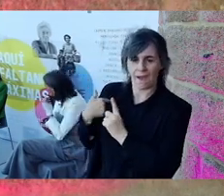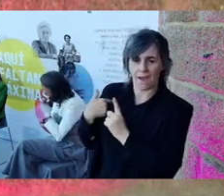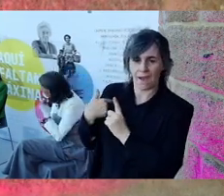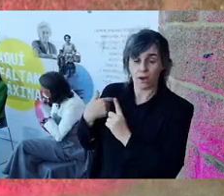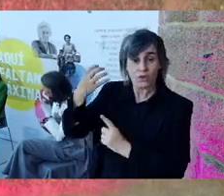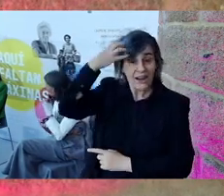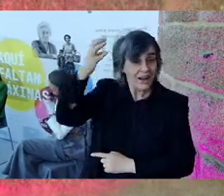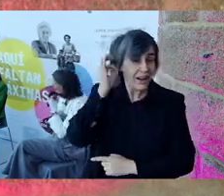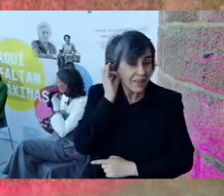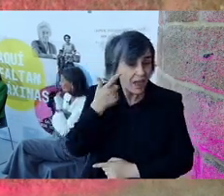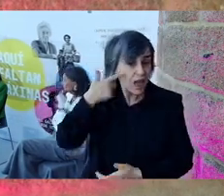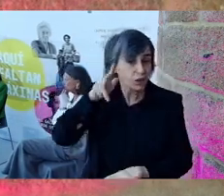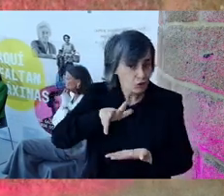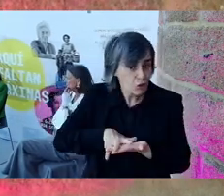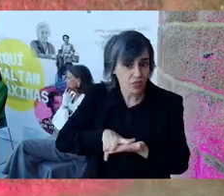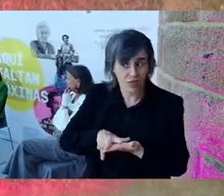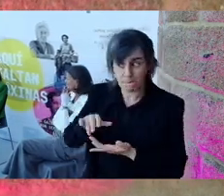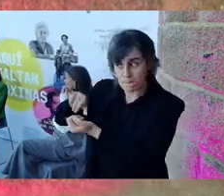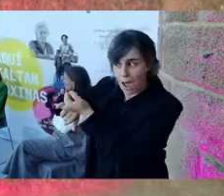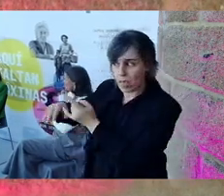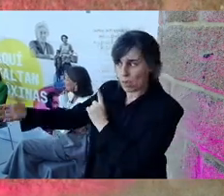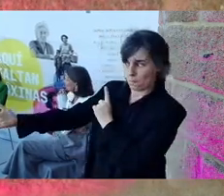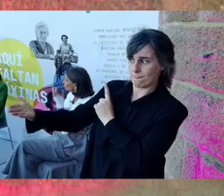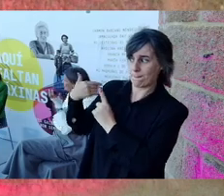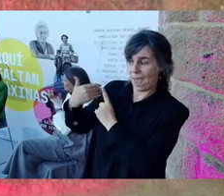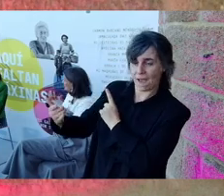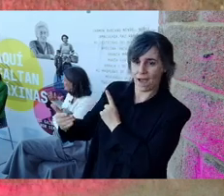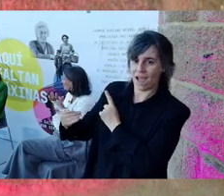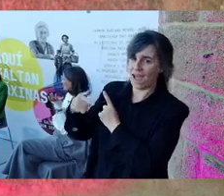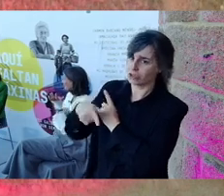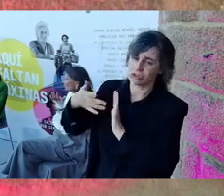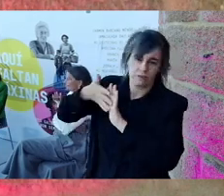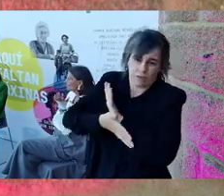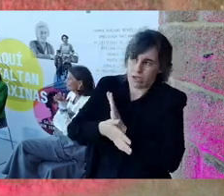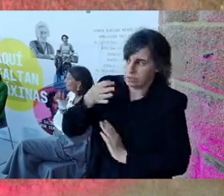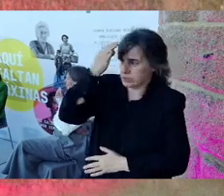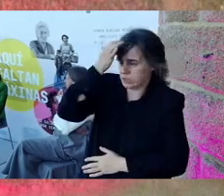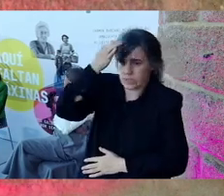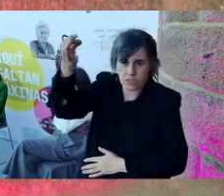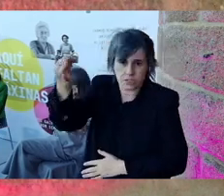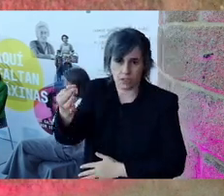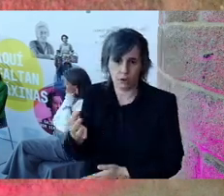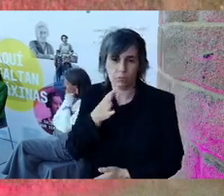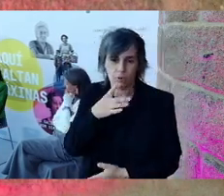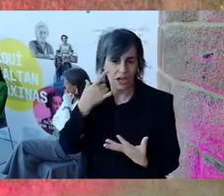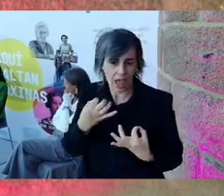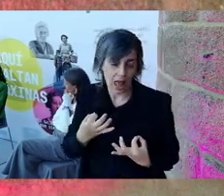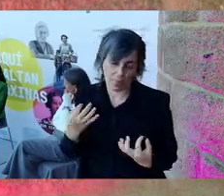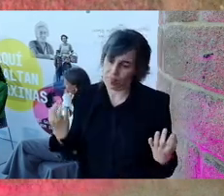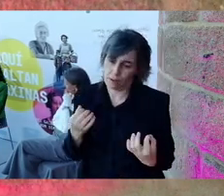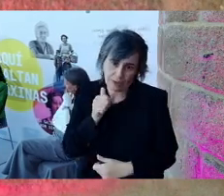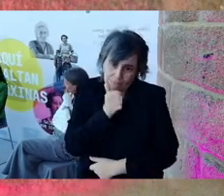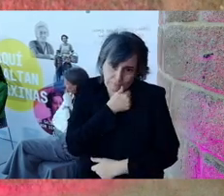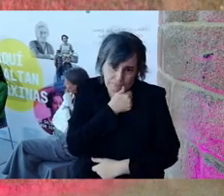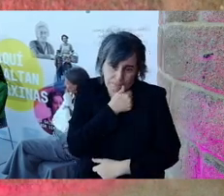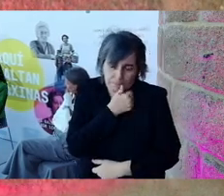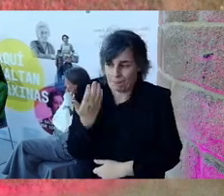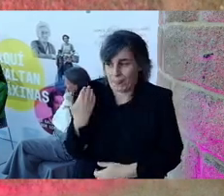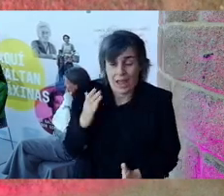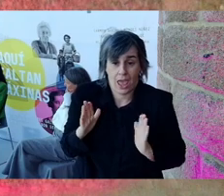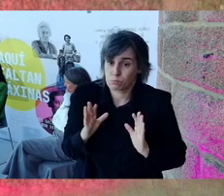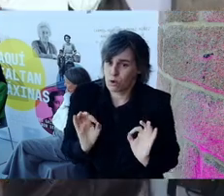que una reina reconociera, que su marido le pegaba. Eso denota un hartazgo absoluto, porque ese tipo de cosas no se contaba.